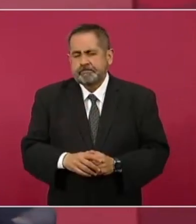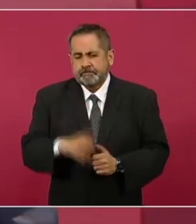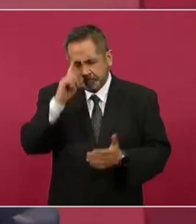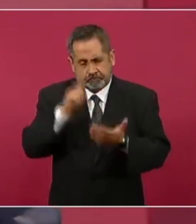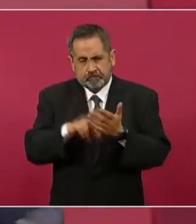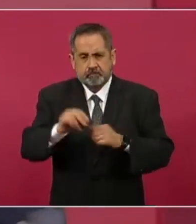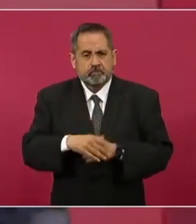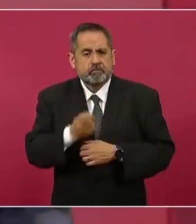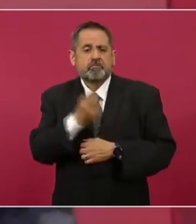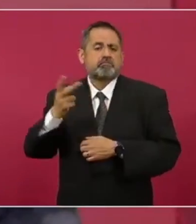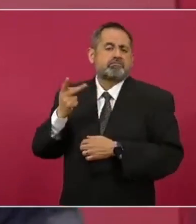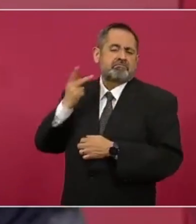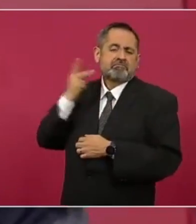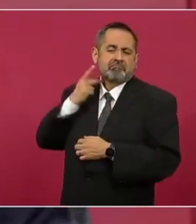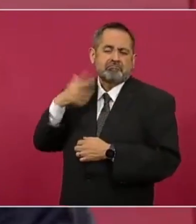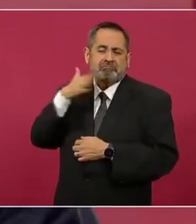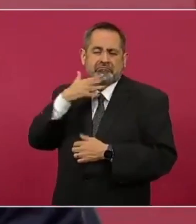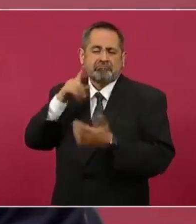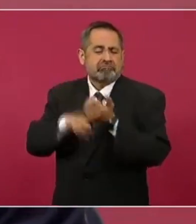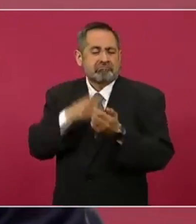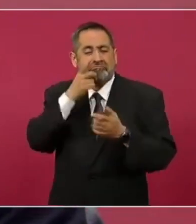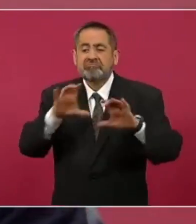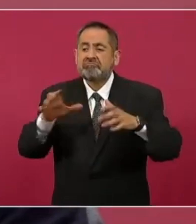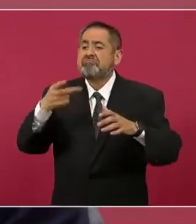Los políticos corruptos siempre dicen: